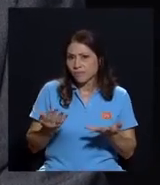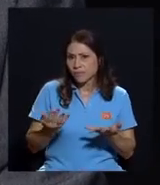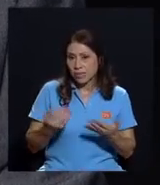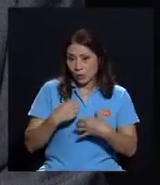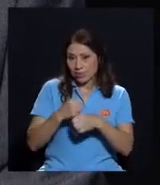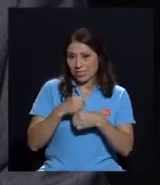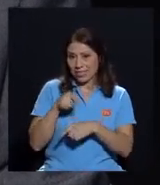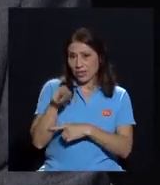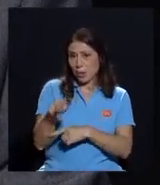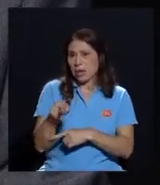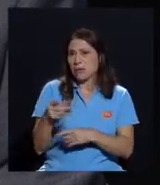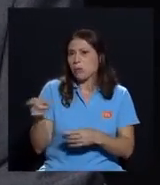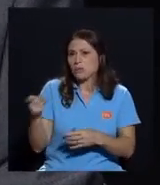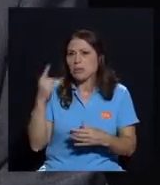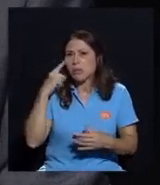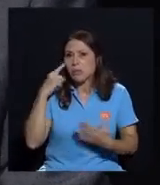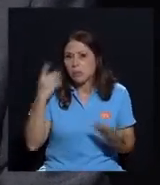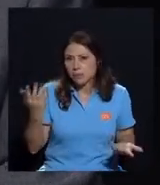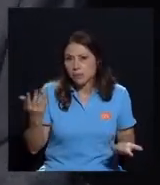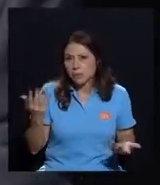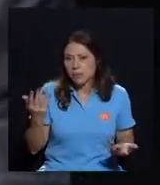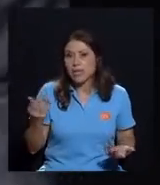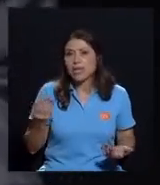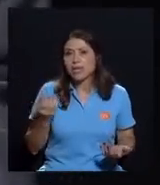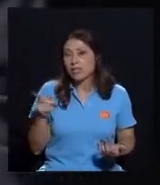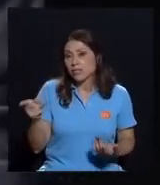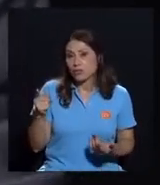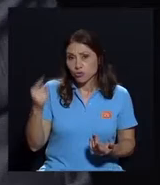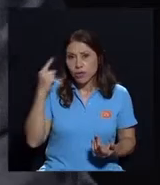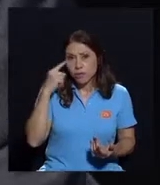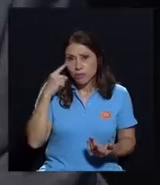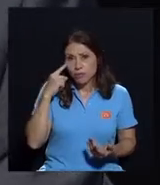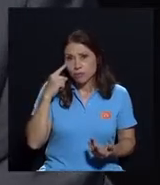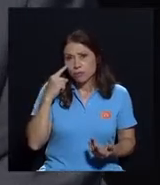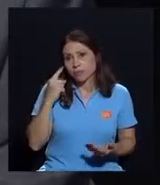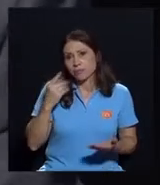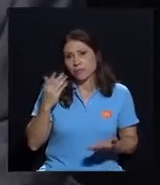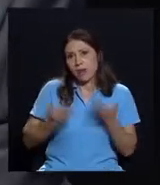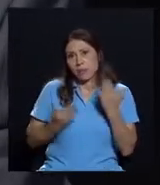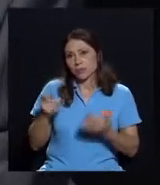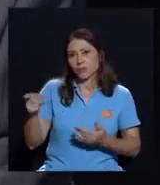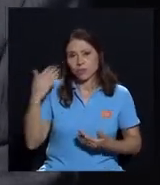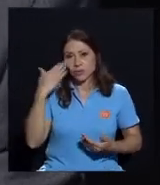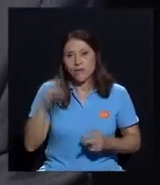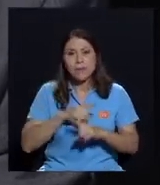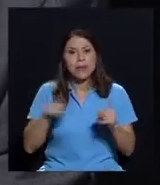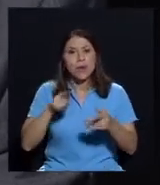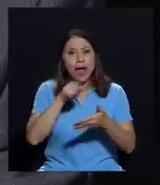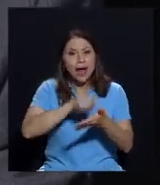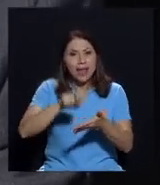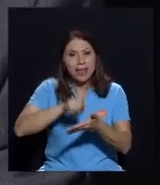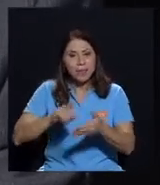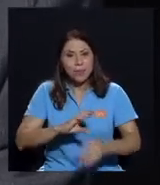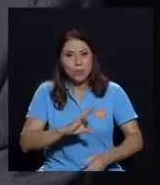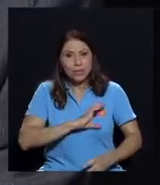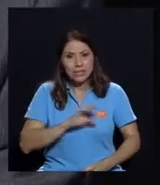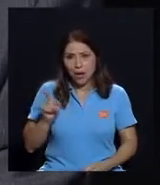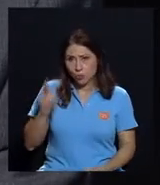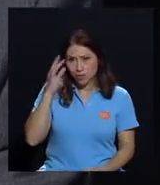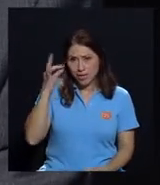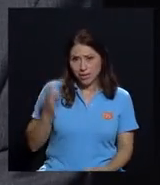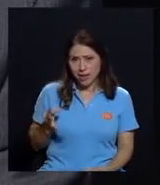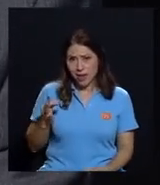que se está haciendo ahí y si es que la tiene no necesariamente tiene por qué saber pero la academia policía usted cree que